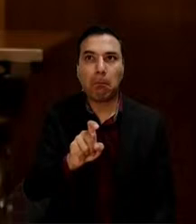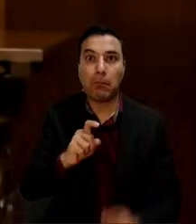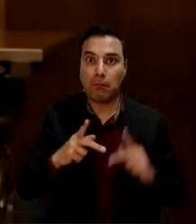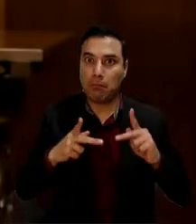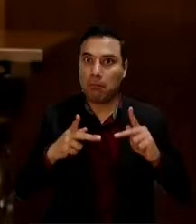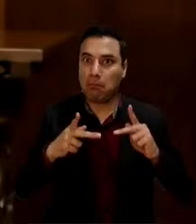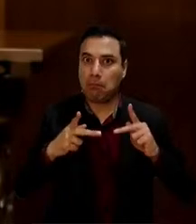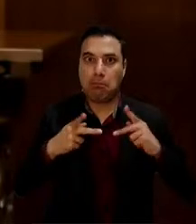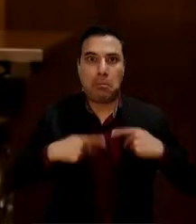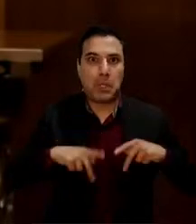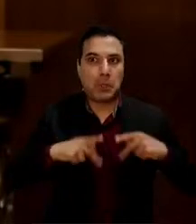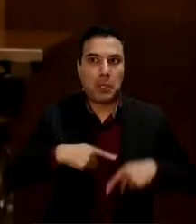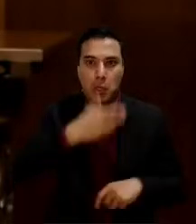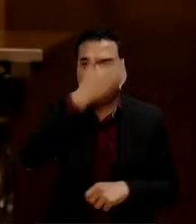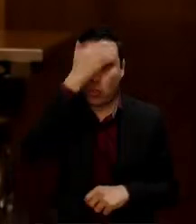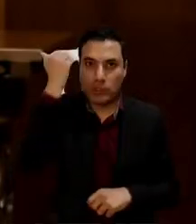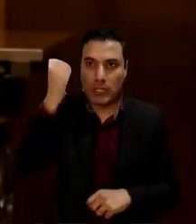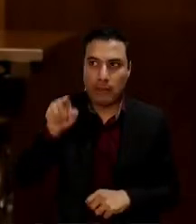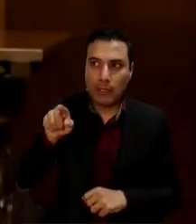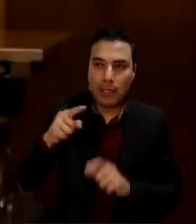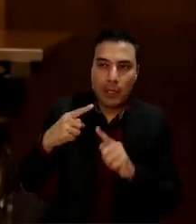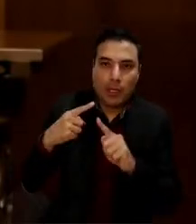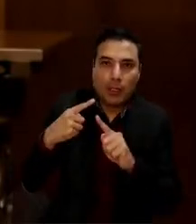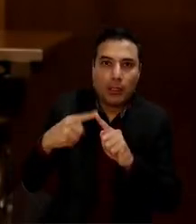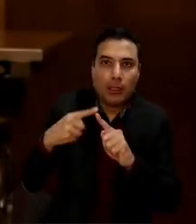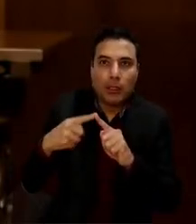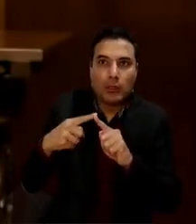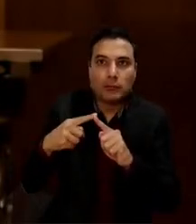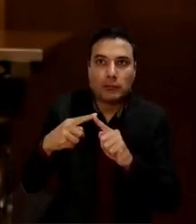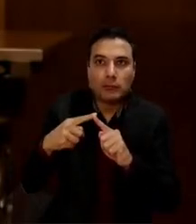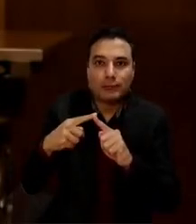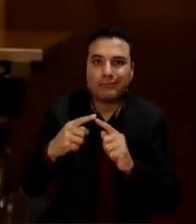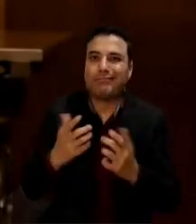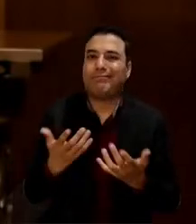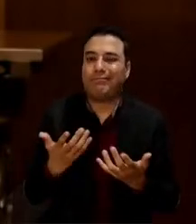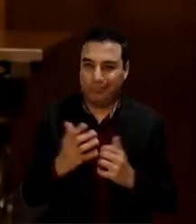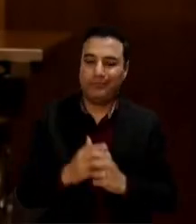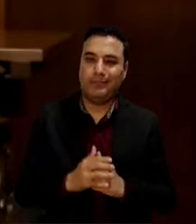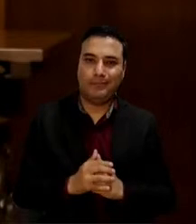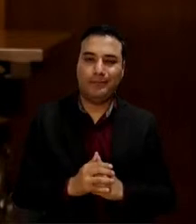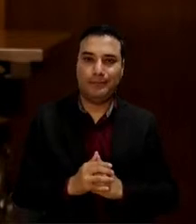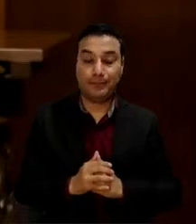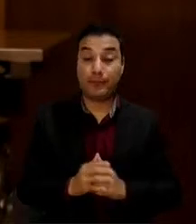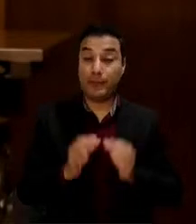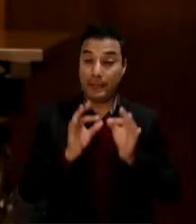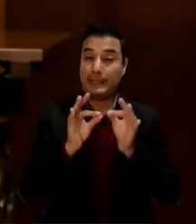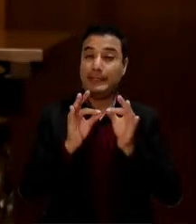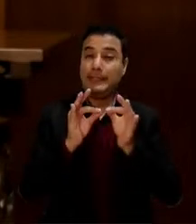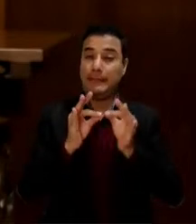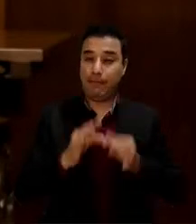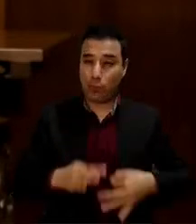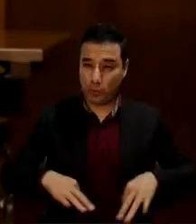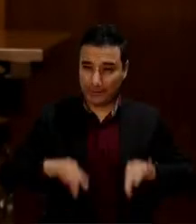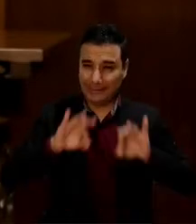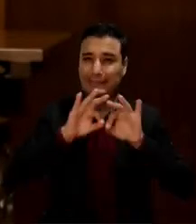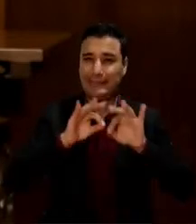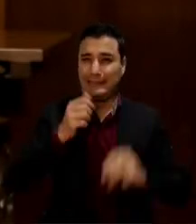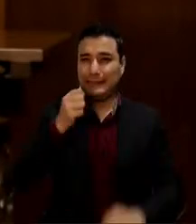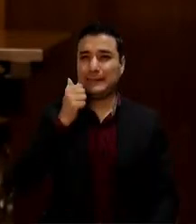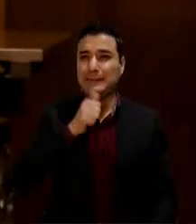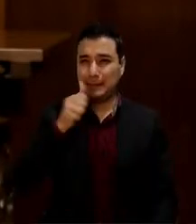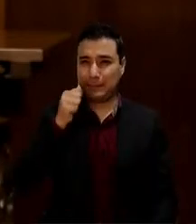sus representantes ante el cabildo. No podemos perder de vista la importancia de que cada edil